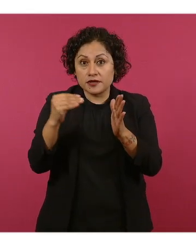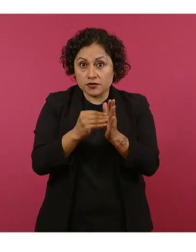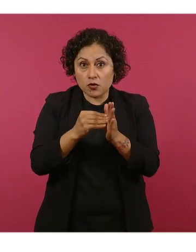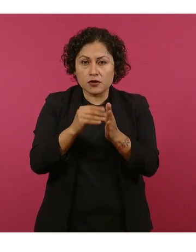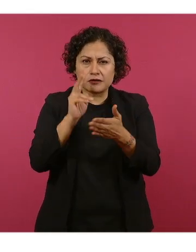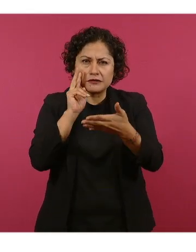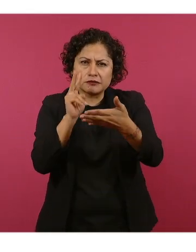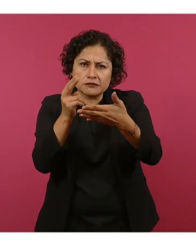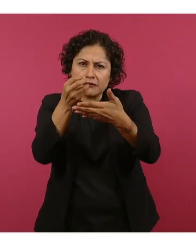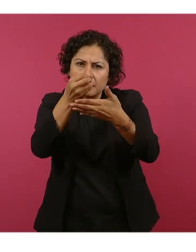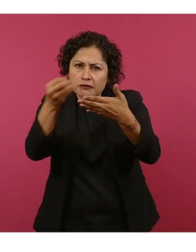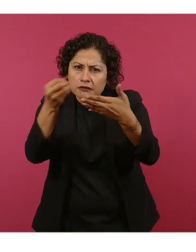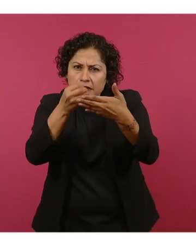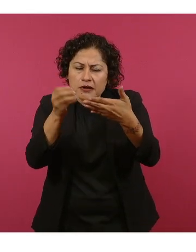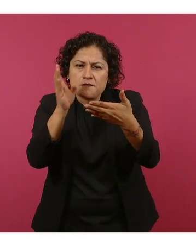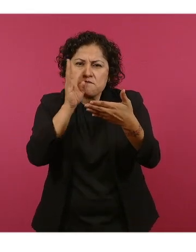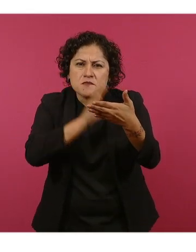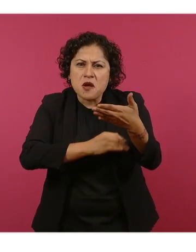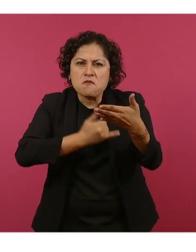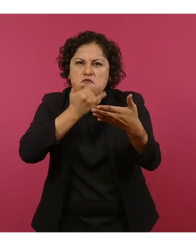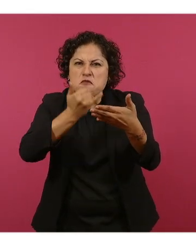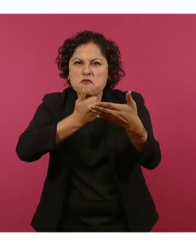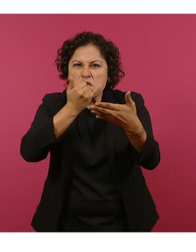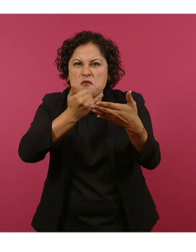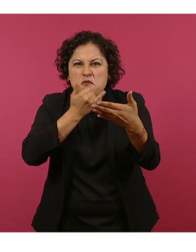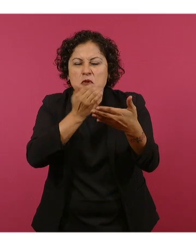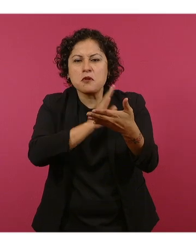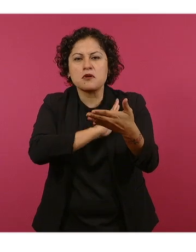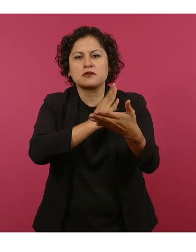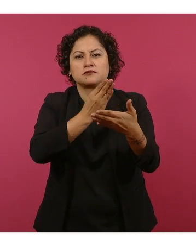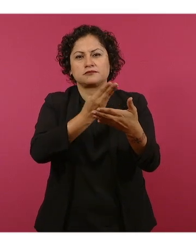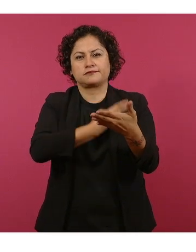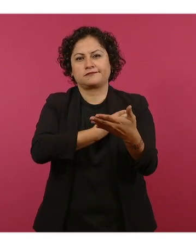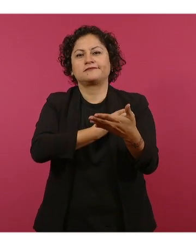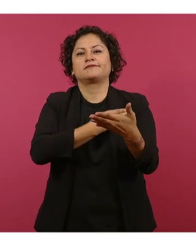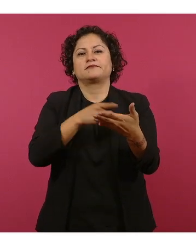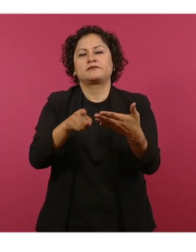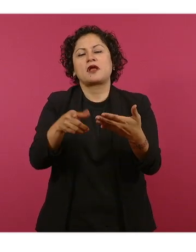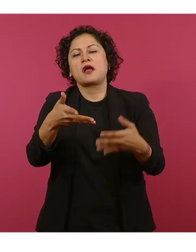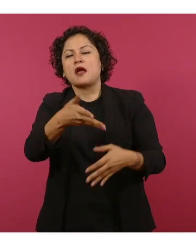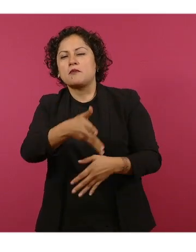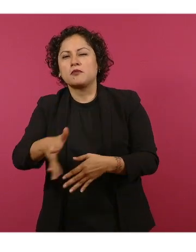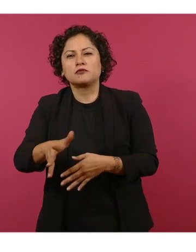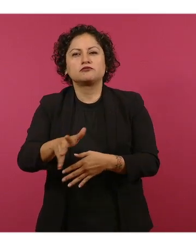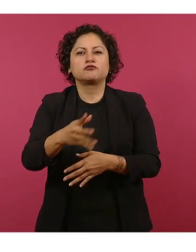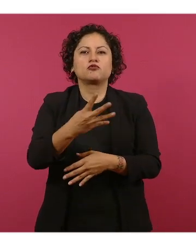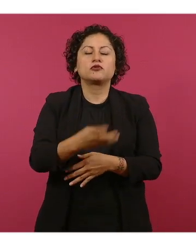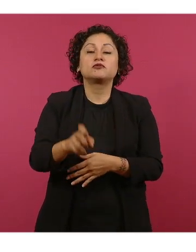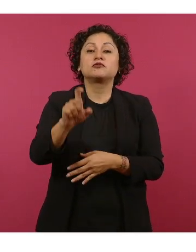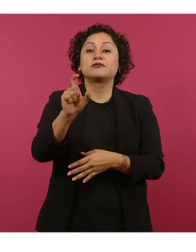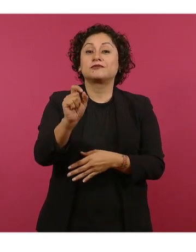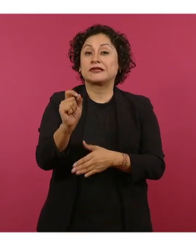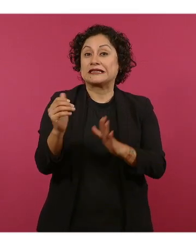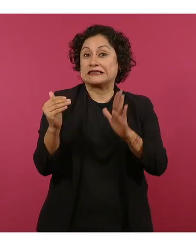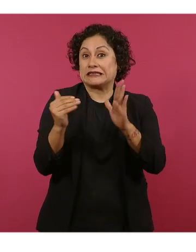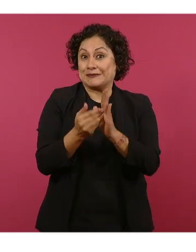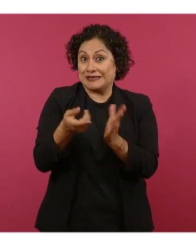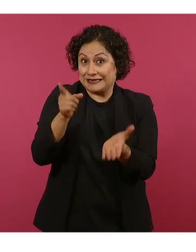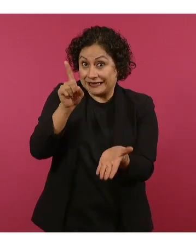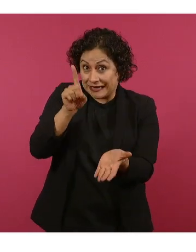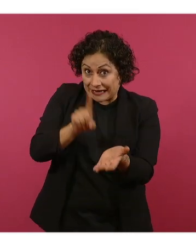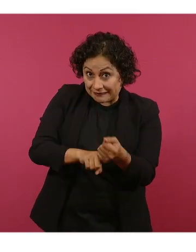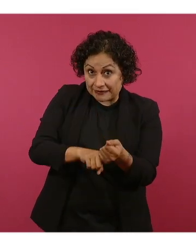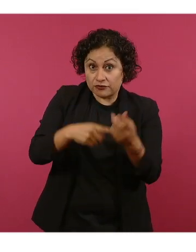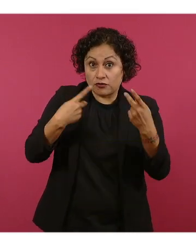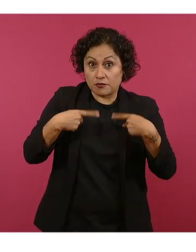ortográficos. Son aproximadamente 420,000 cuentas que han participado con la